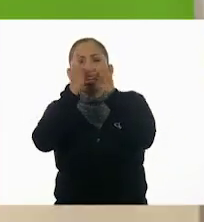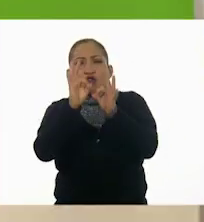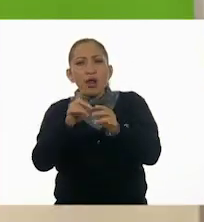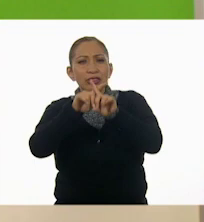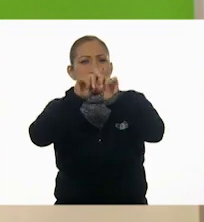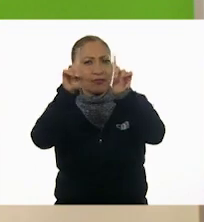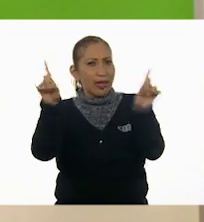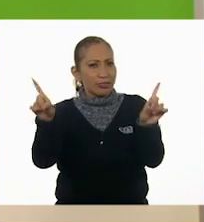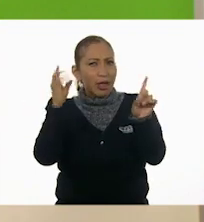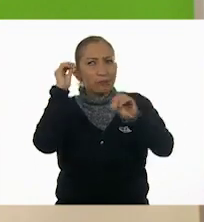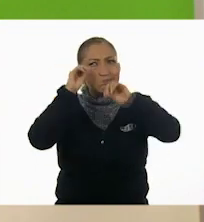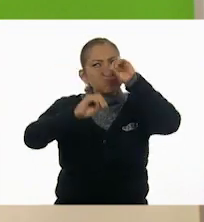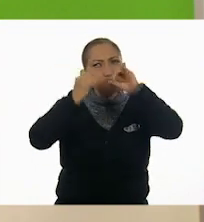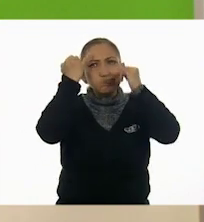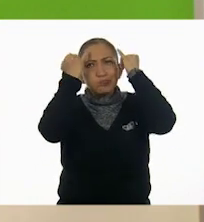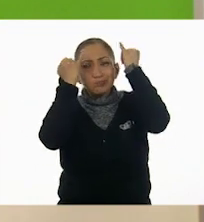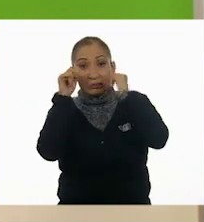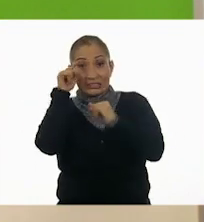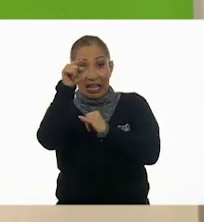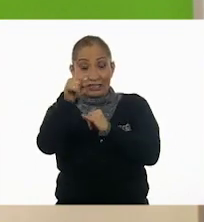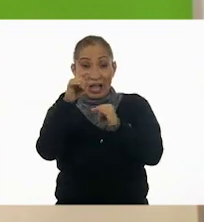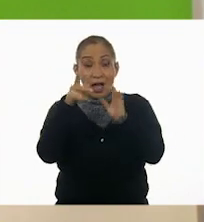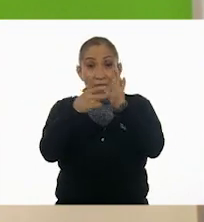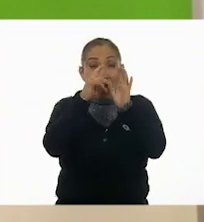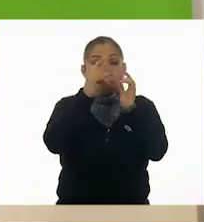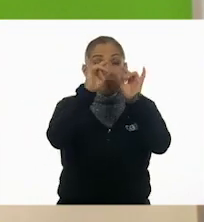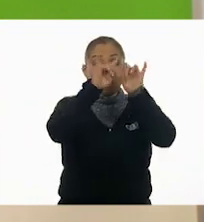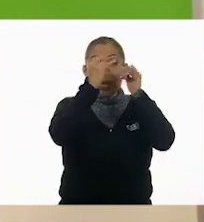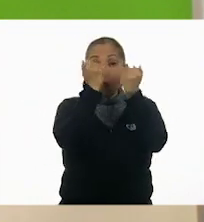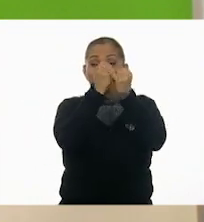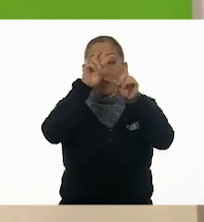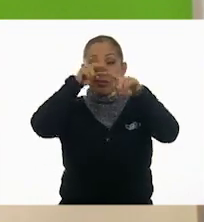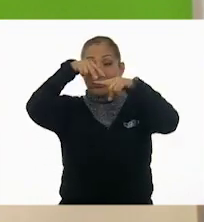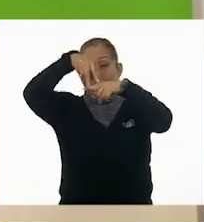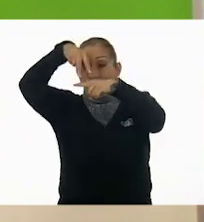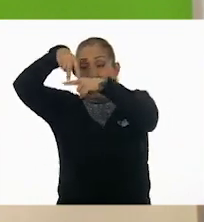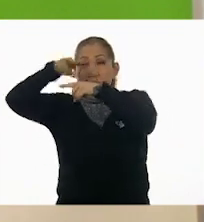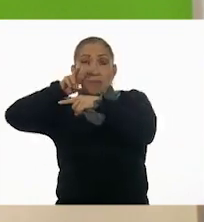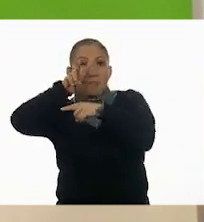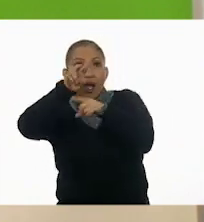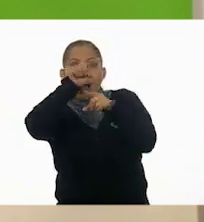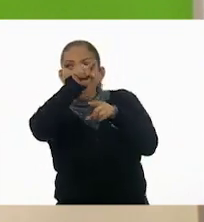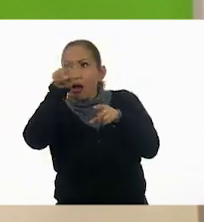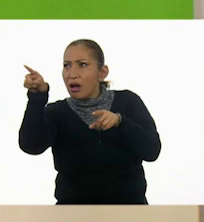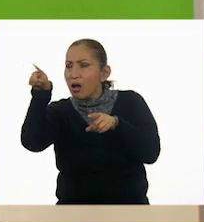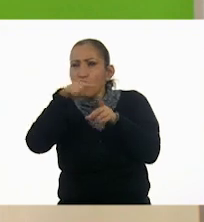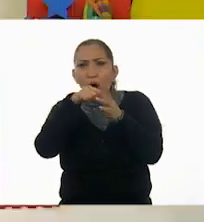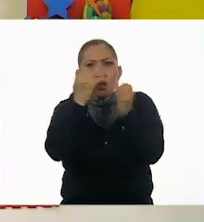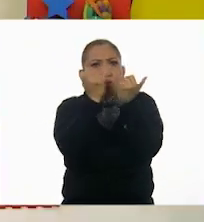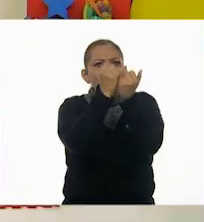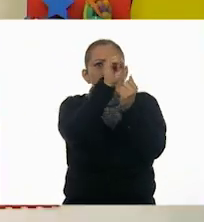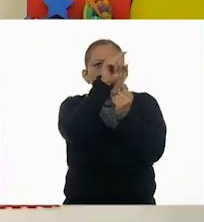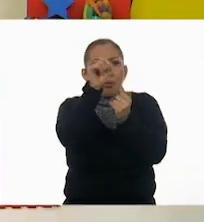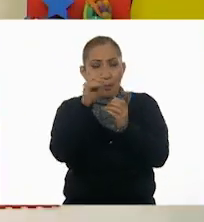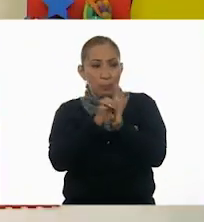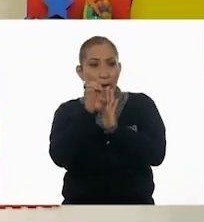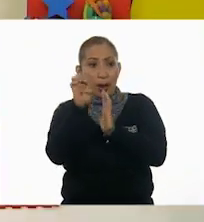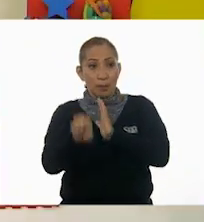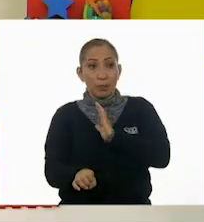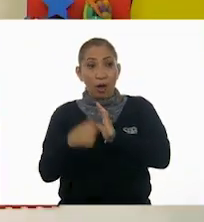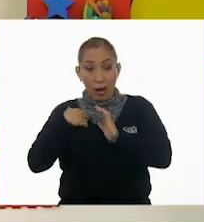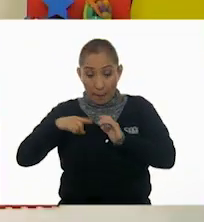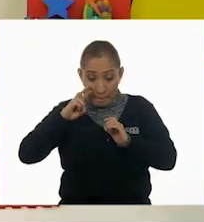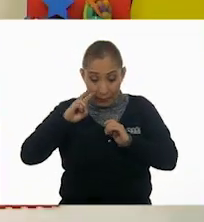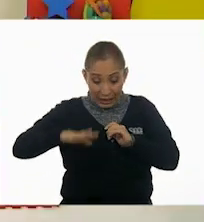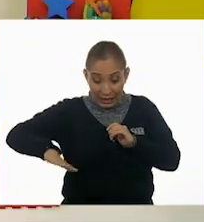figuras. Y ahora que armamos estos patrones, me doy cuenta de que hay patrones en muchas partes. Por ejemplo, en